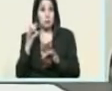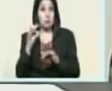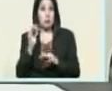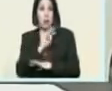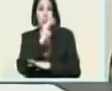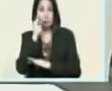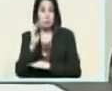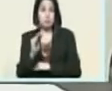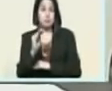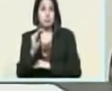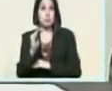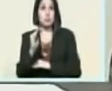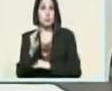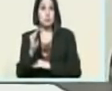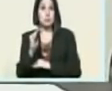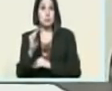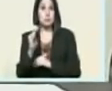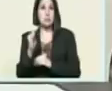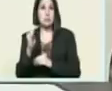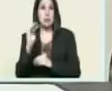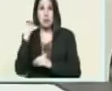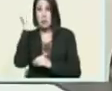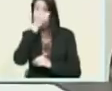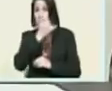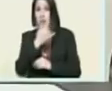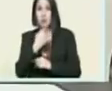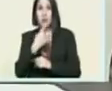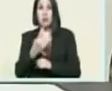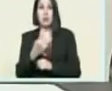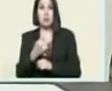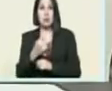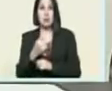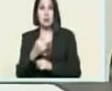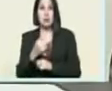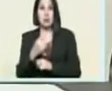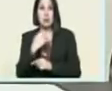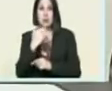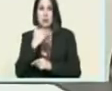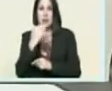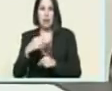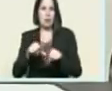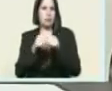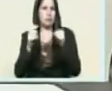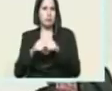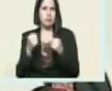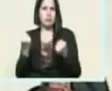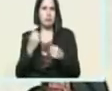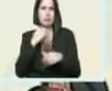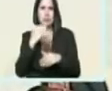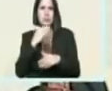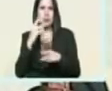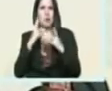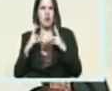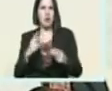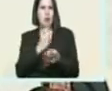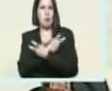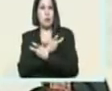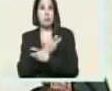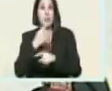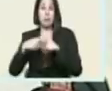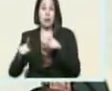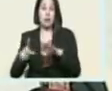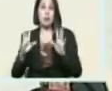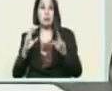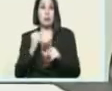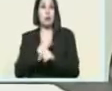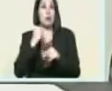la protección de María Leonza, venía de Yaracuy, bueno, apenas tuvo alguna fractura. Se está recuperando, pero tiene mucho